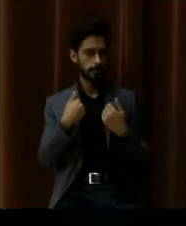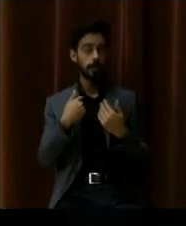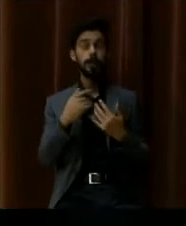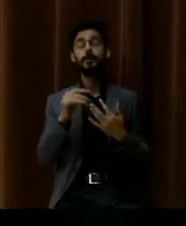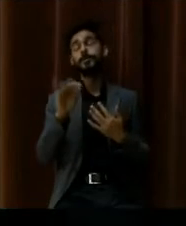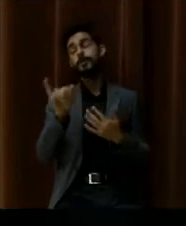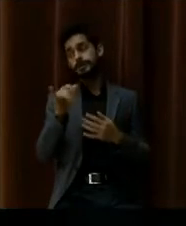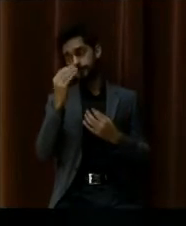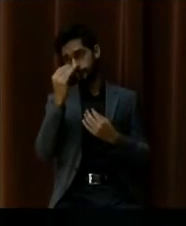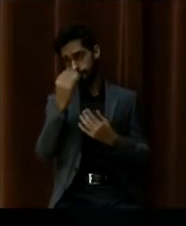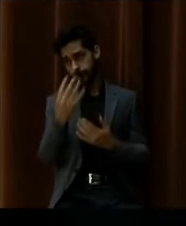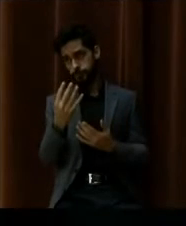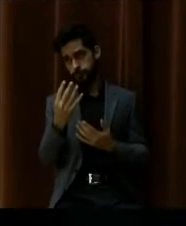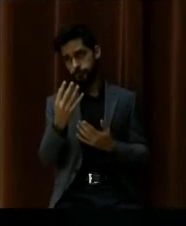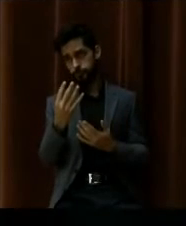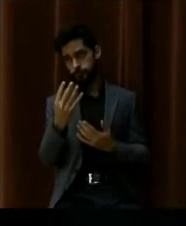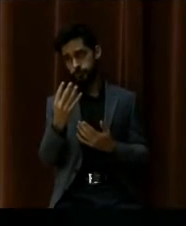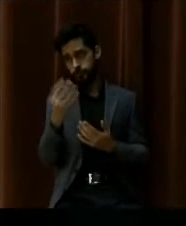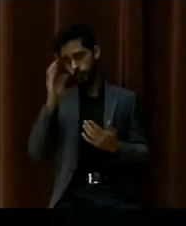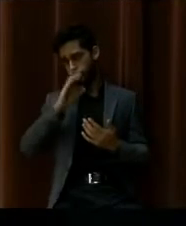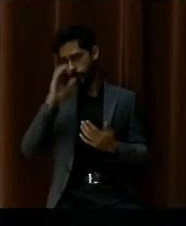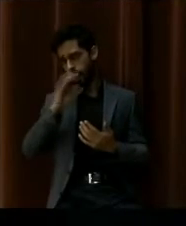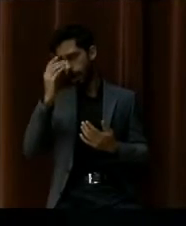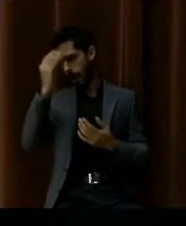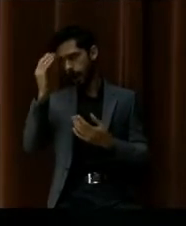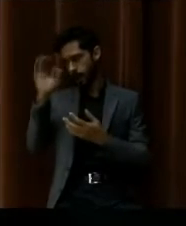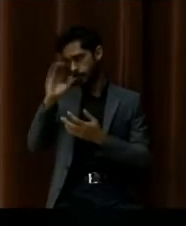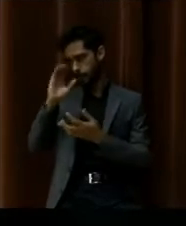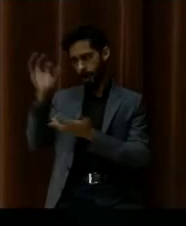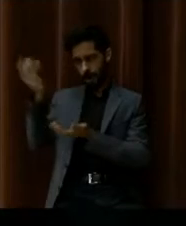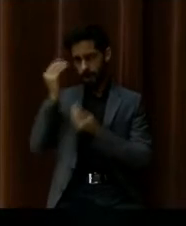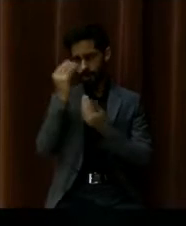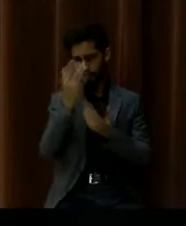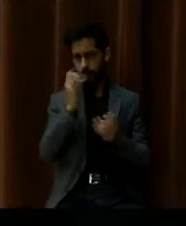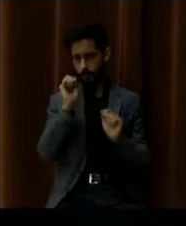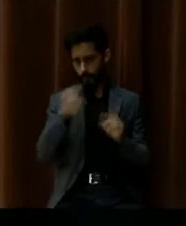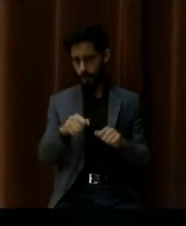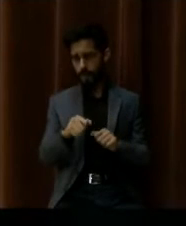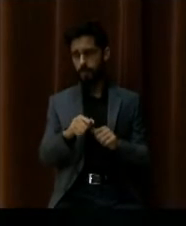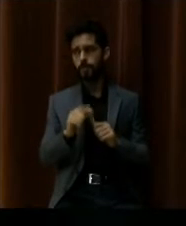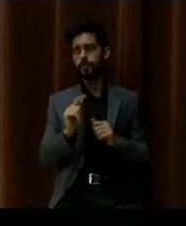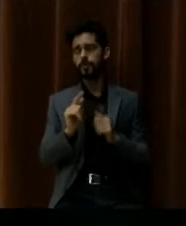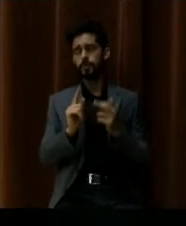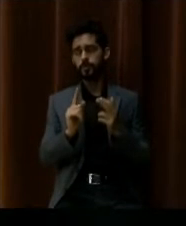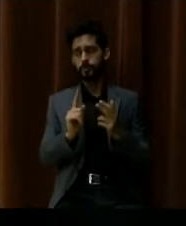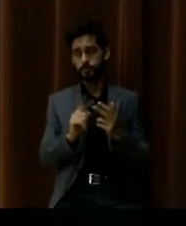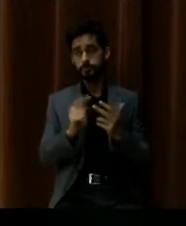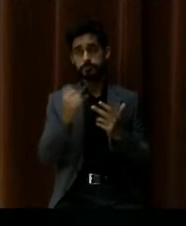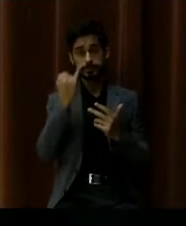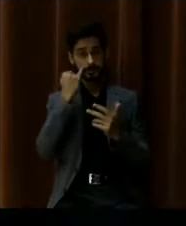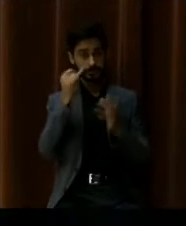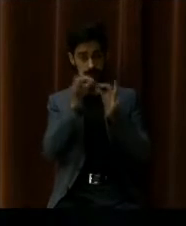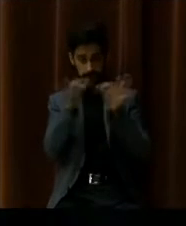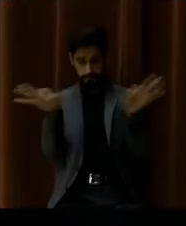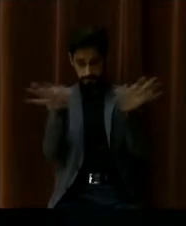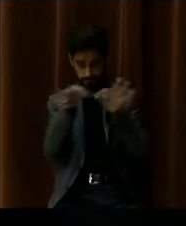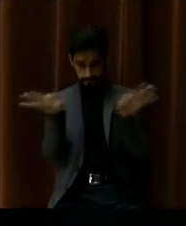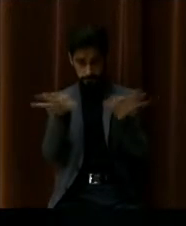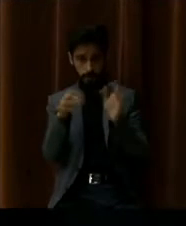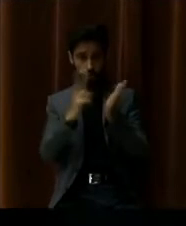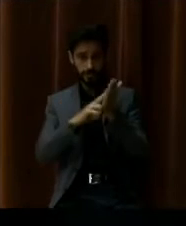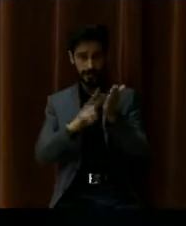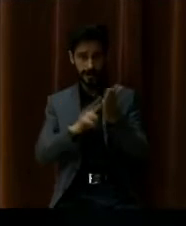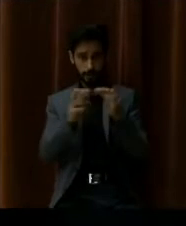conseguir yo entiendo que si se logra un contrato de ese tipo que tenga unas cláusulas que salga el 'bund' en los